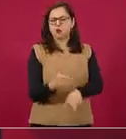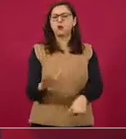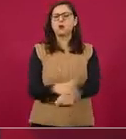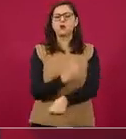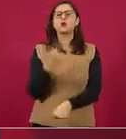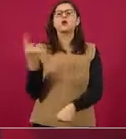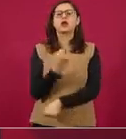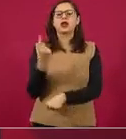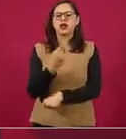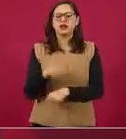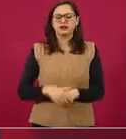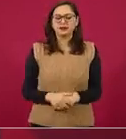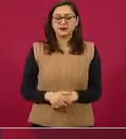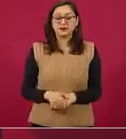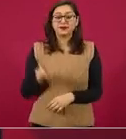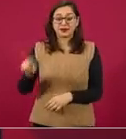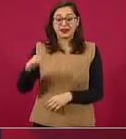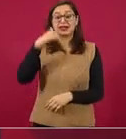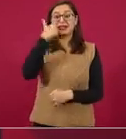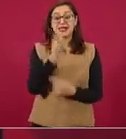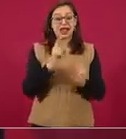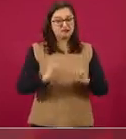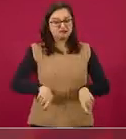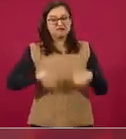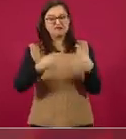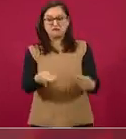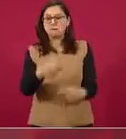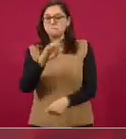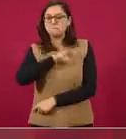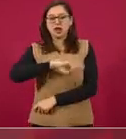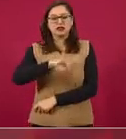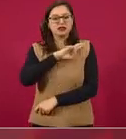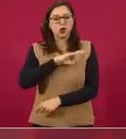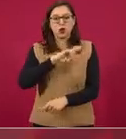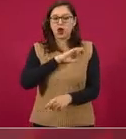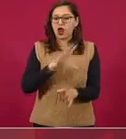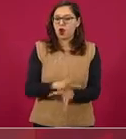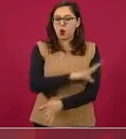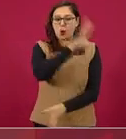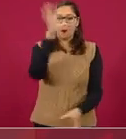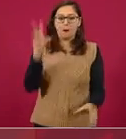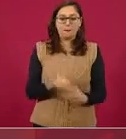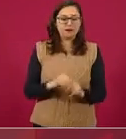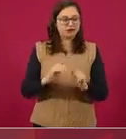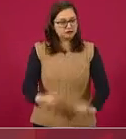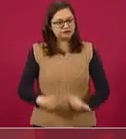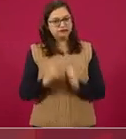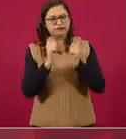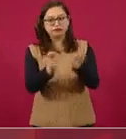empresas extranjeras, como Iberdrola. Y la gente debe saber